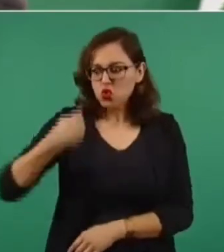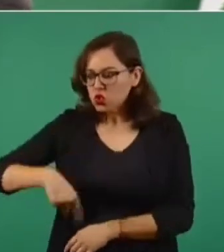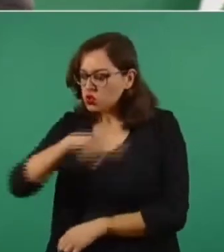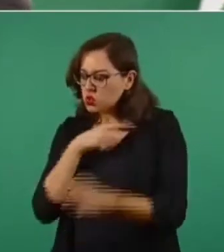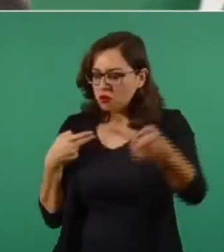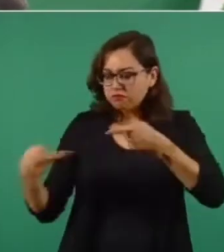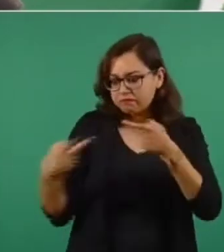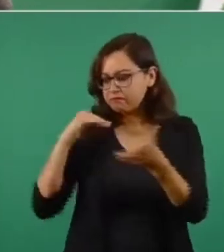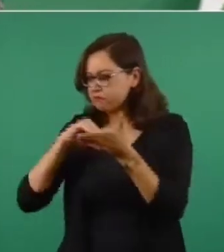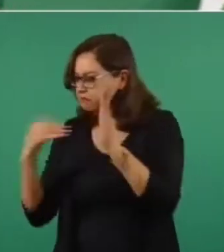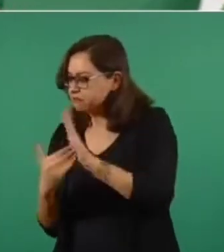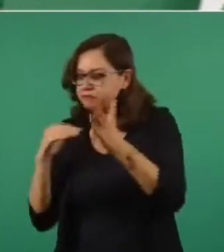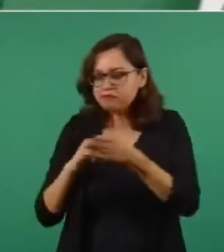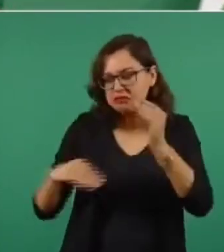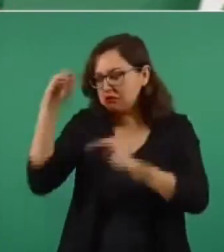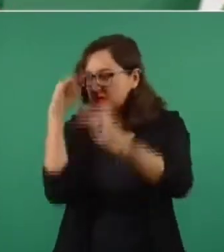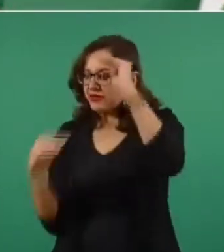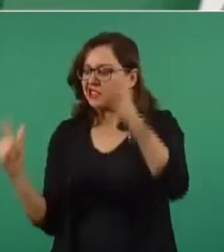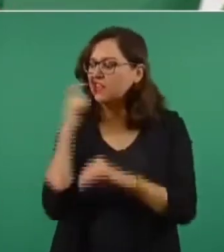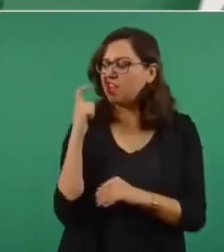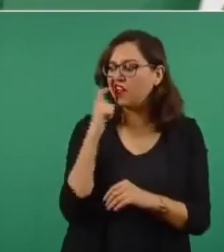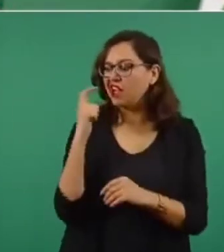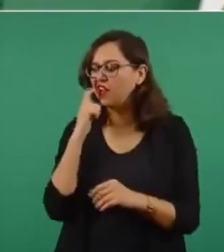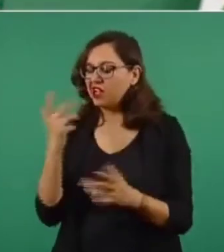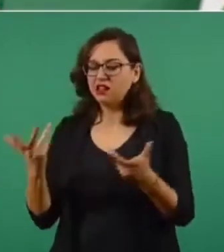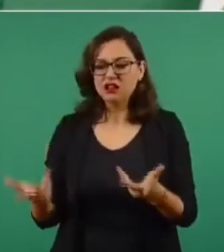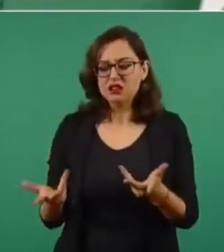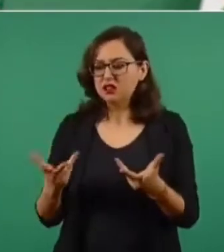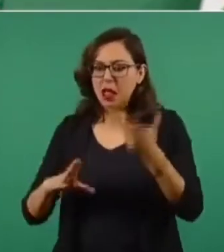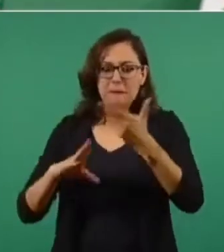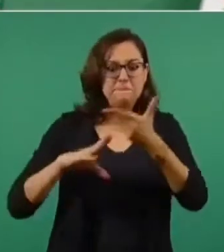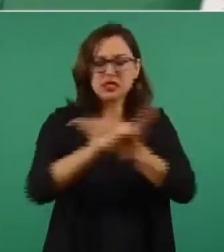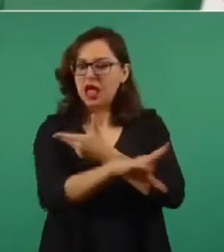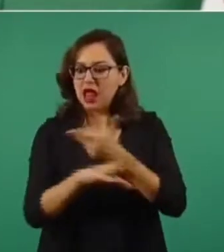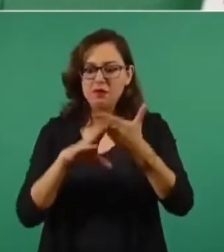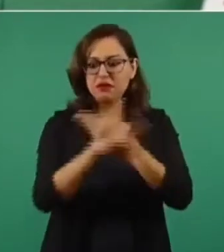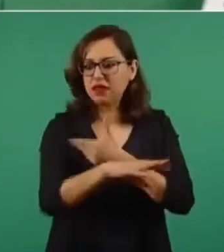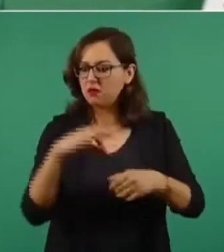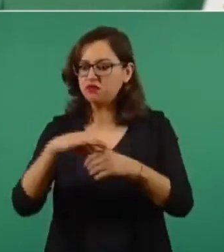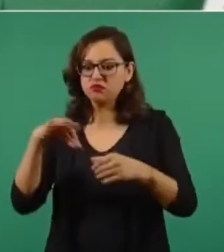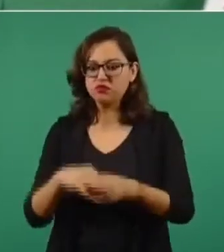hagamos todo para evitarlo, hasta